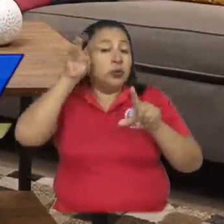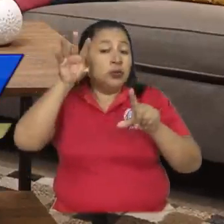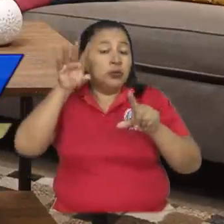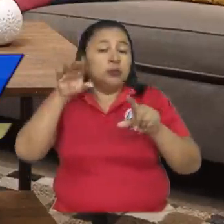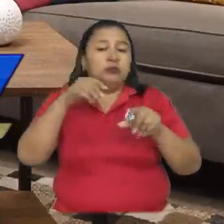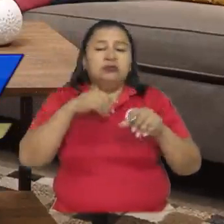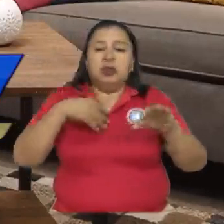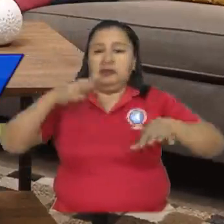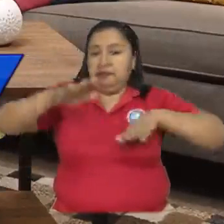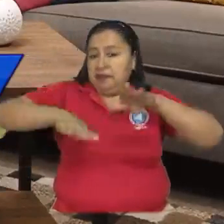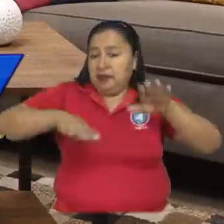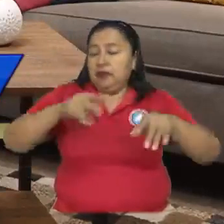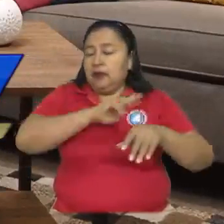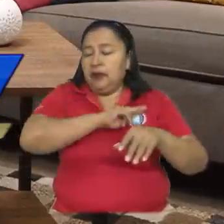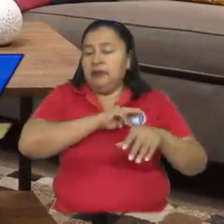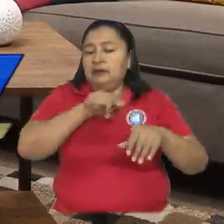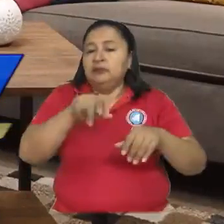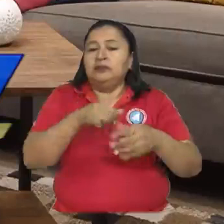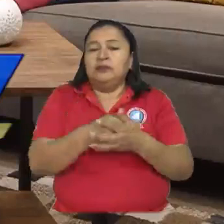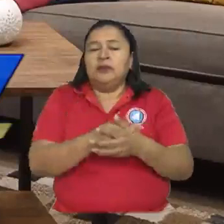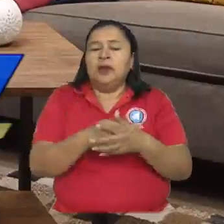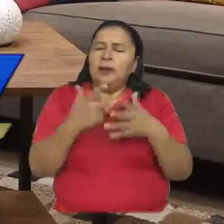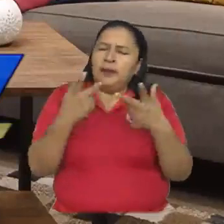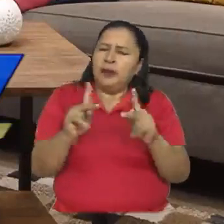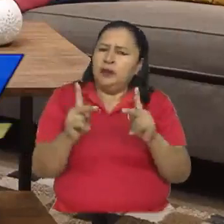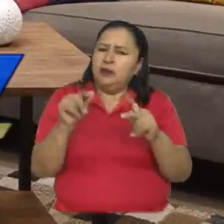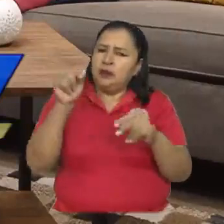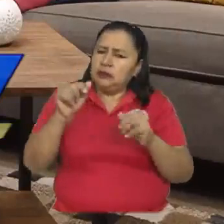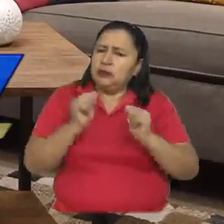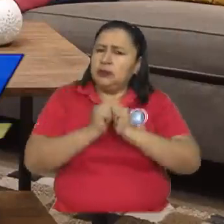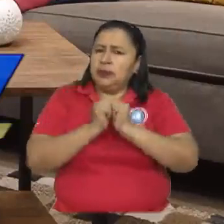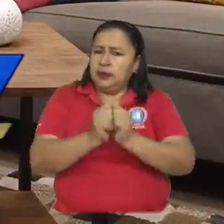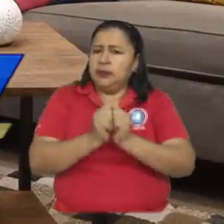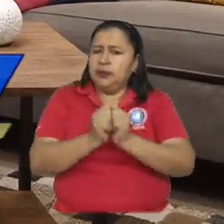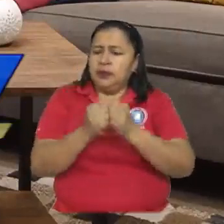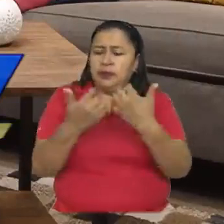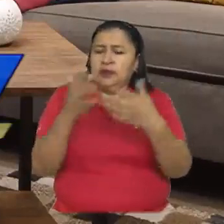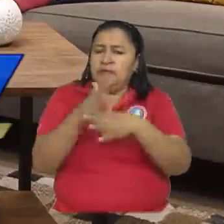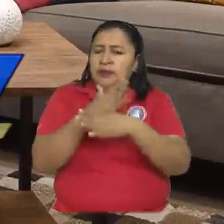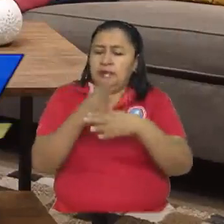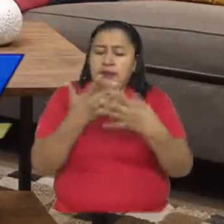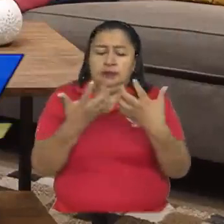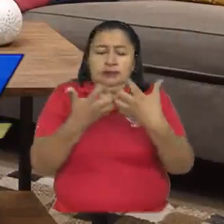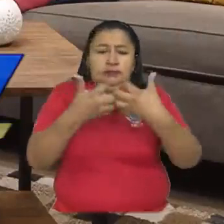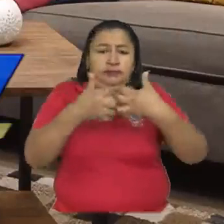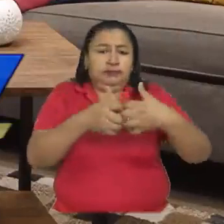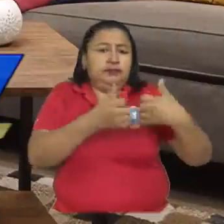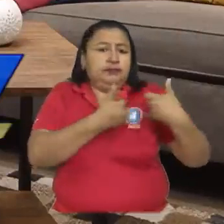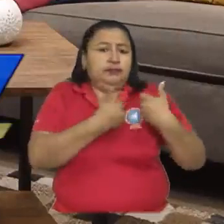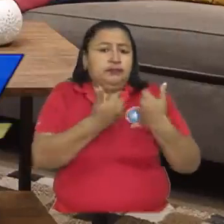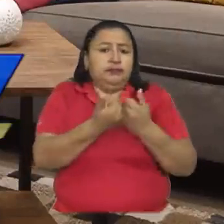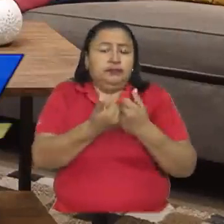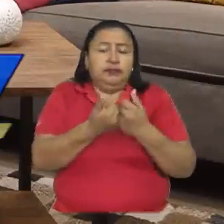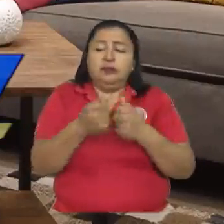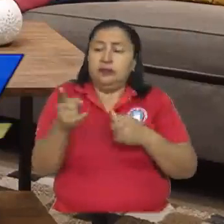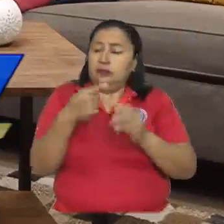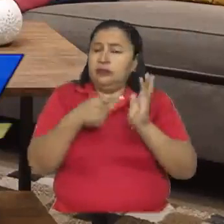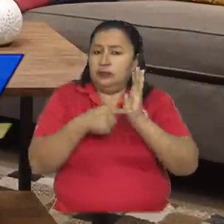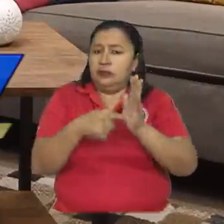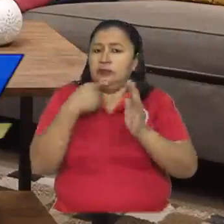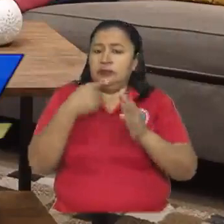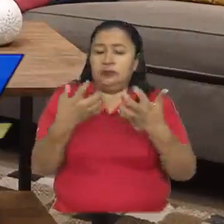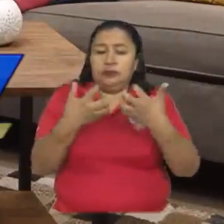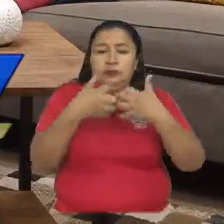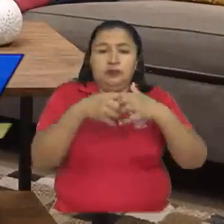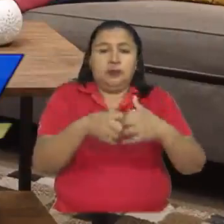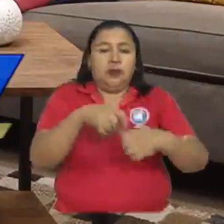de los balnearios, pero fue ese acompañamiento interinstitucional. Por ejemplo, usted mencionaba la articulación